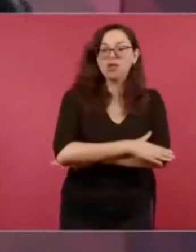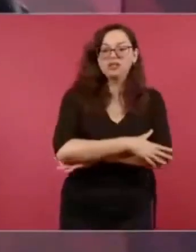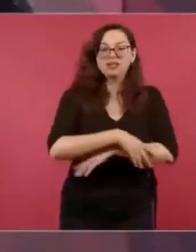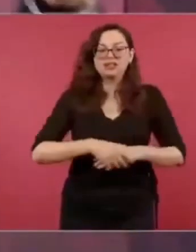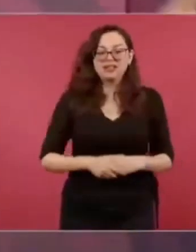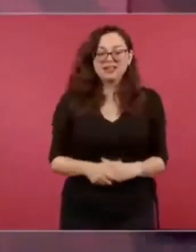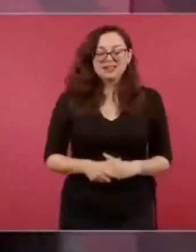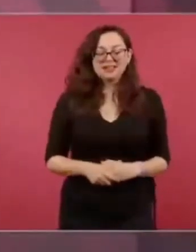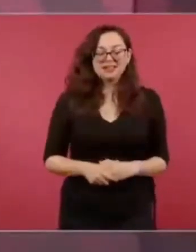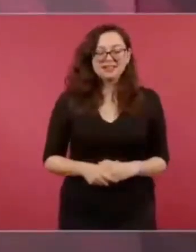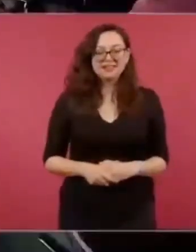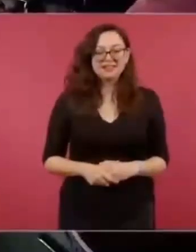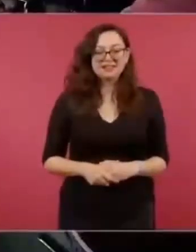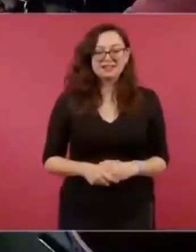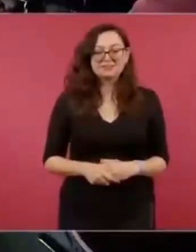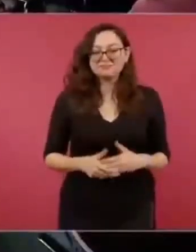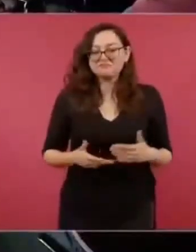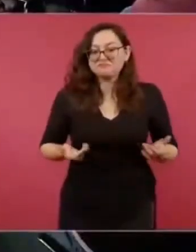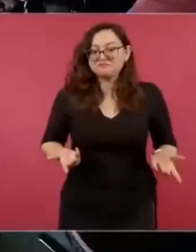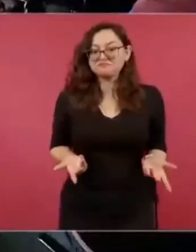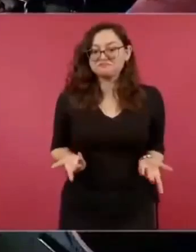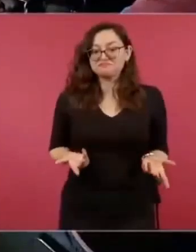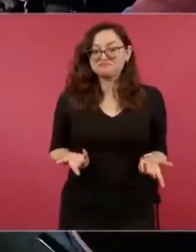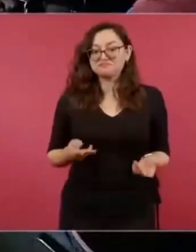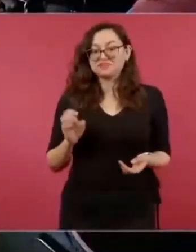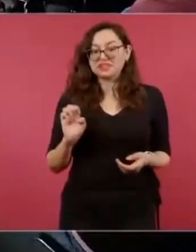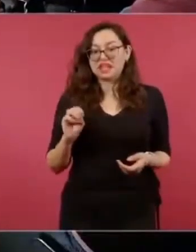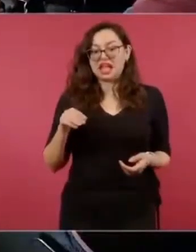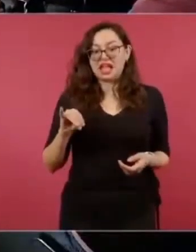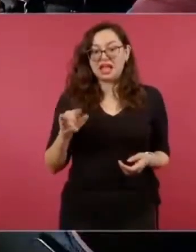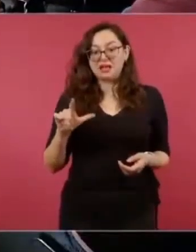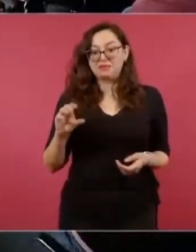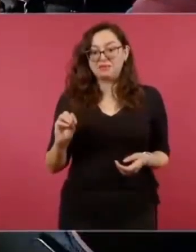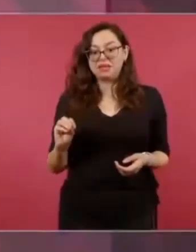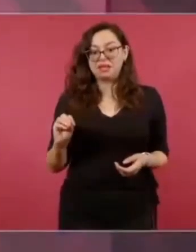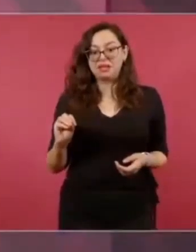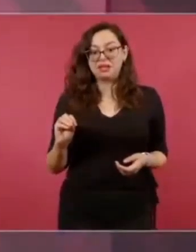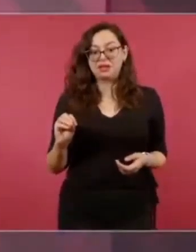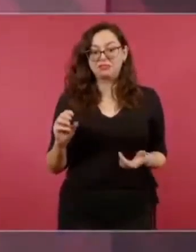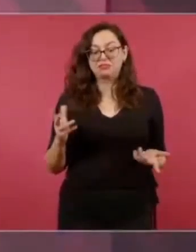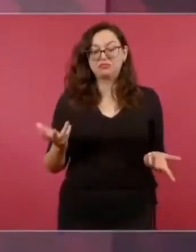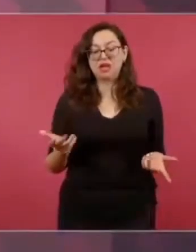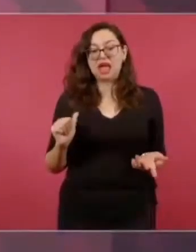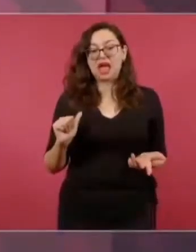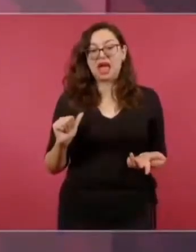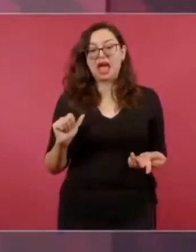Cuando Emilio Azcárraga, en paz descanse, decía que era soldado